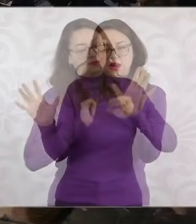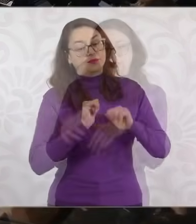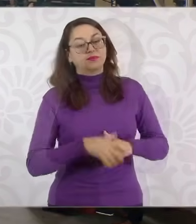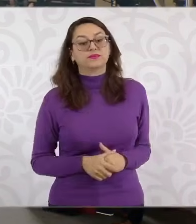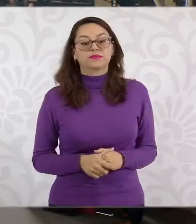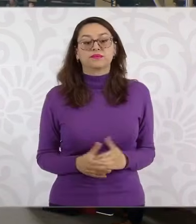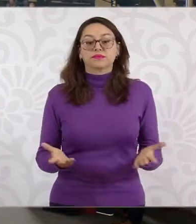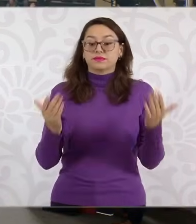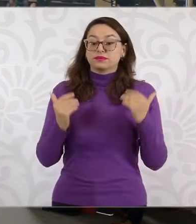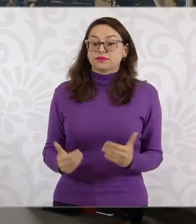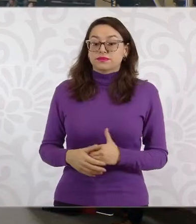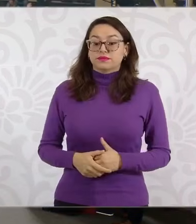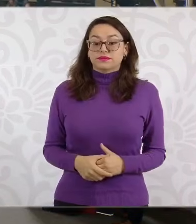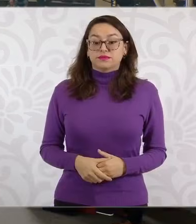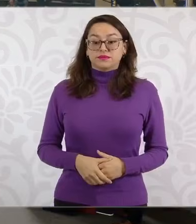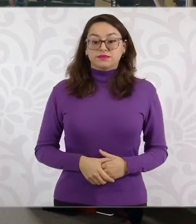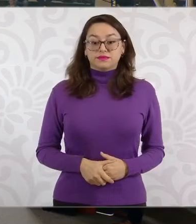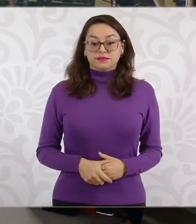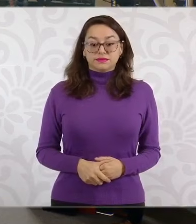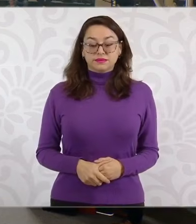Bueno, vamos acá para…